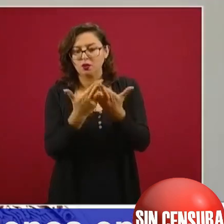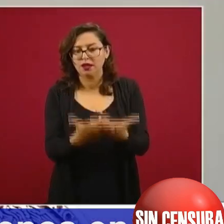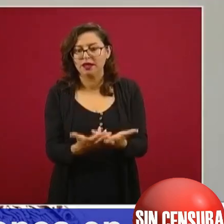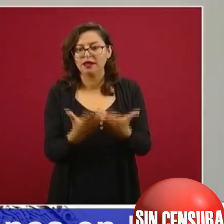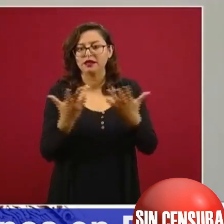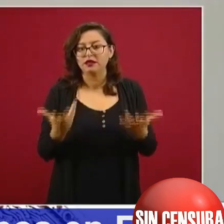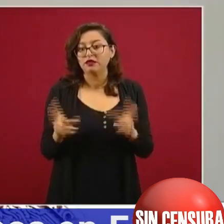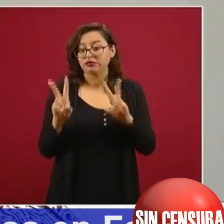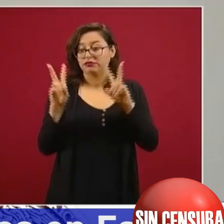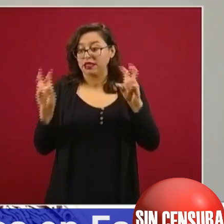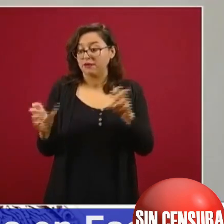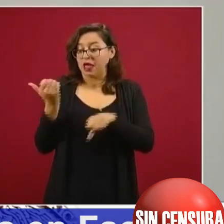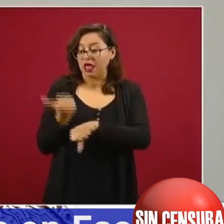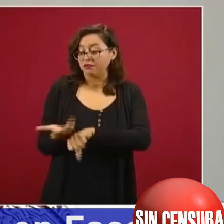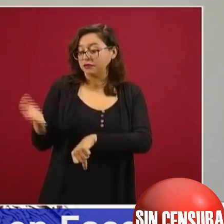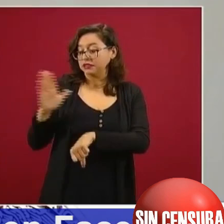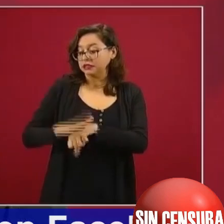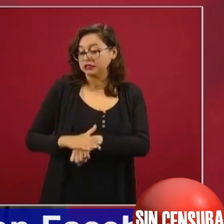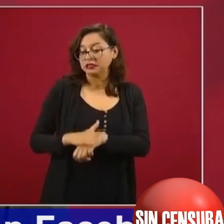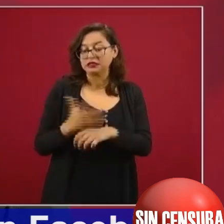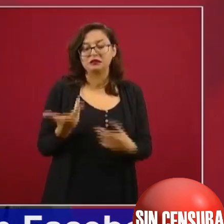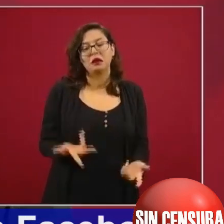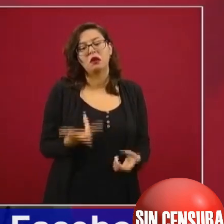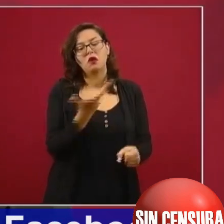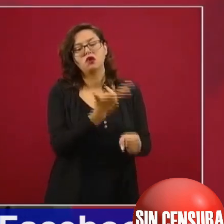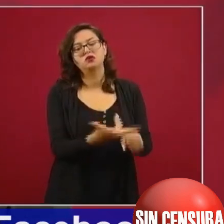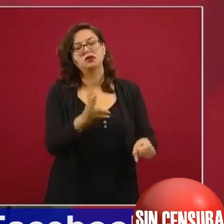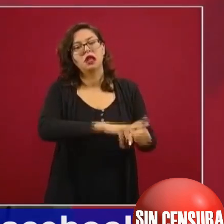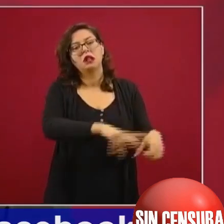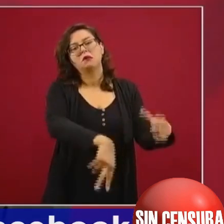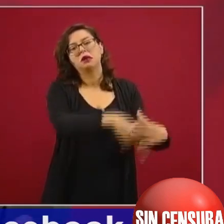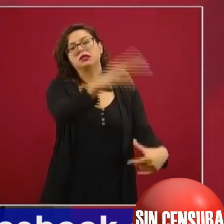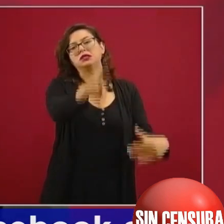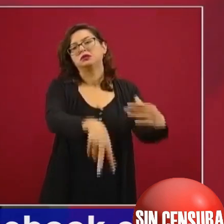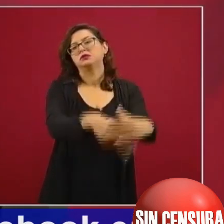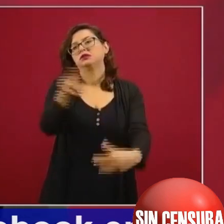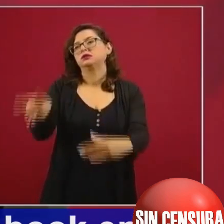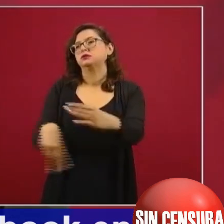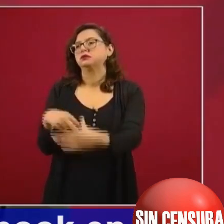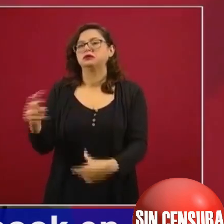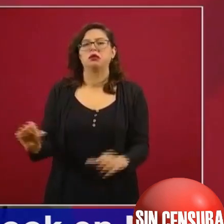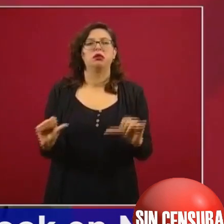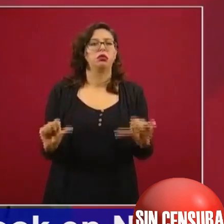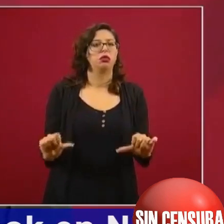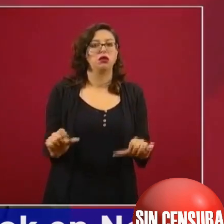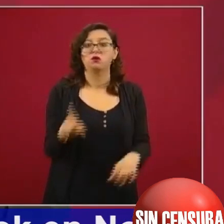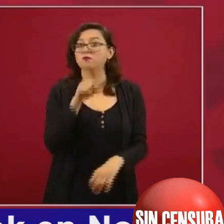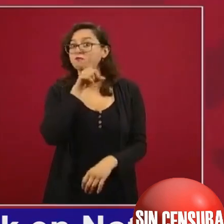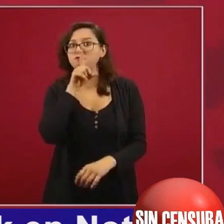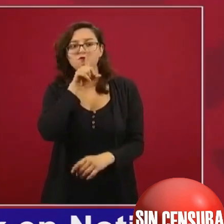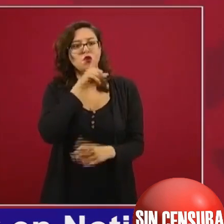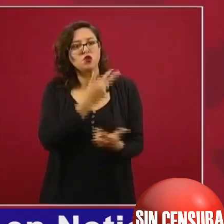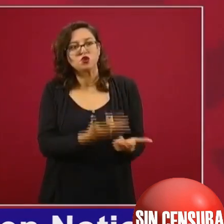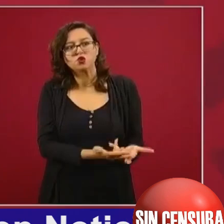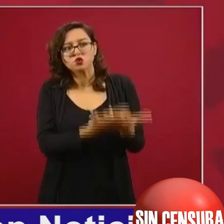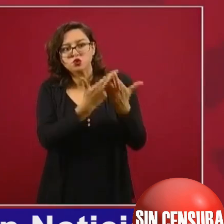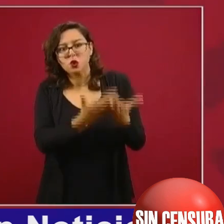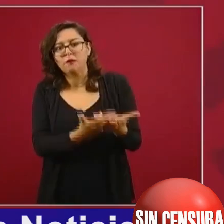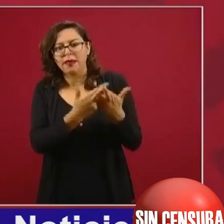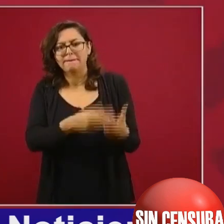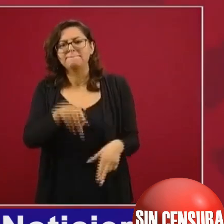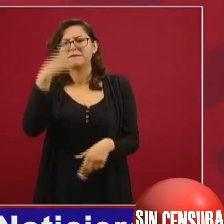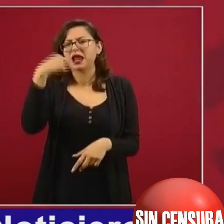meta administrativa de tener hospitales ociosos, sino todo lo contrario, tenerlos listos para operar cuando